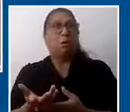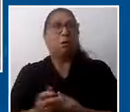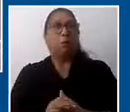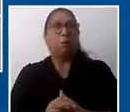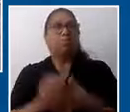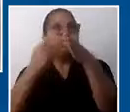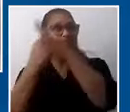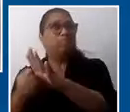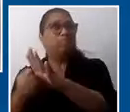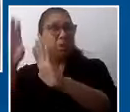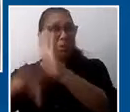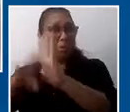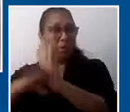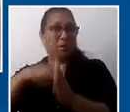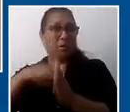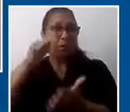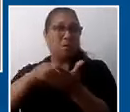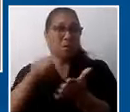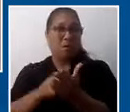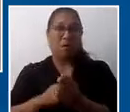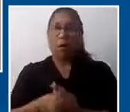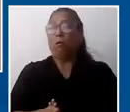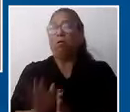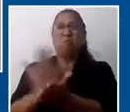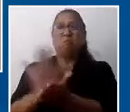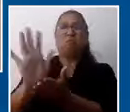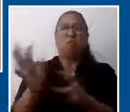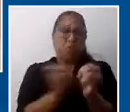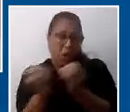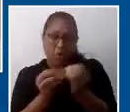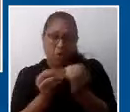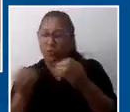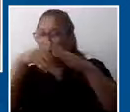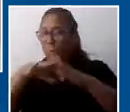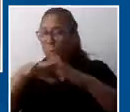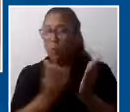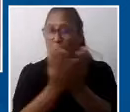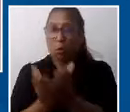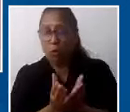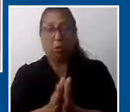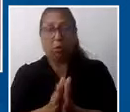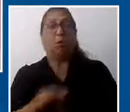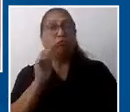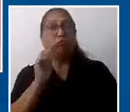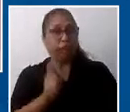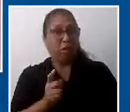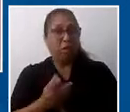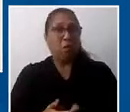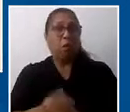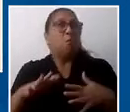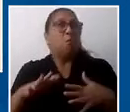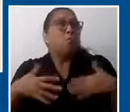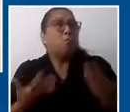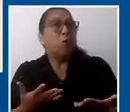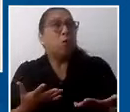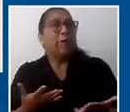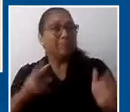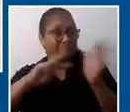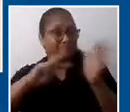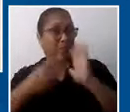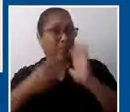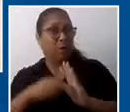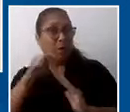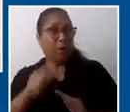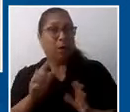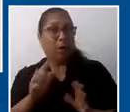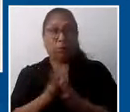motivo de discapacidad, la denegatoria injustificada de ajustes razonables o la denegatoria arbitraria de los ajustes razonables podría implicar hasta la